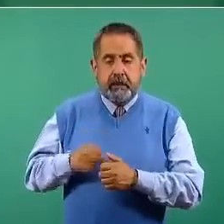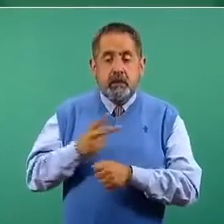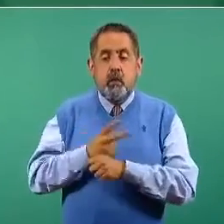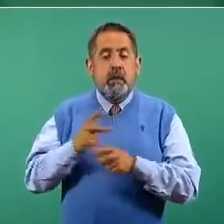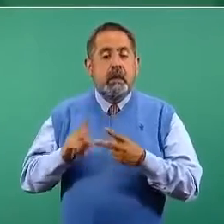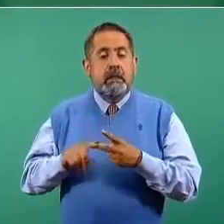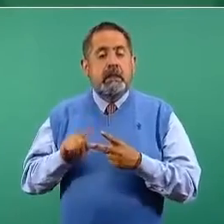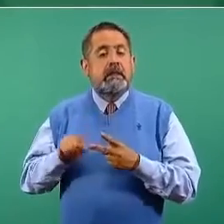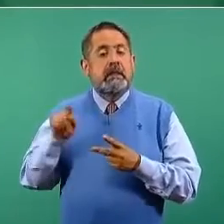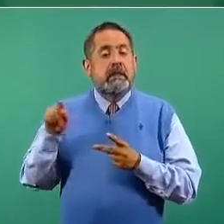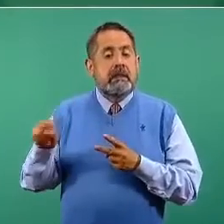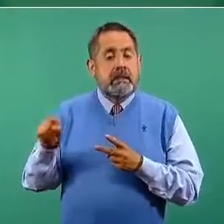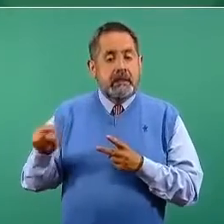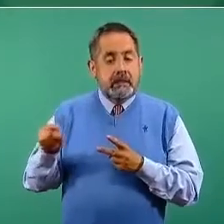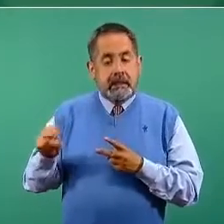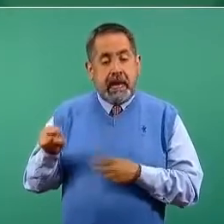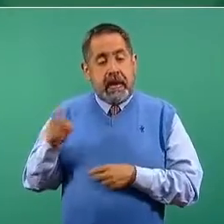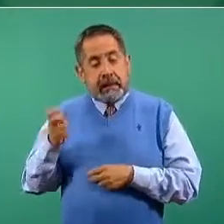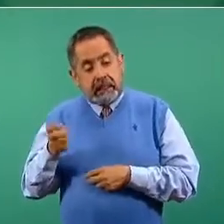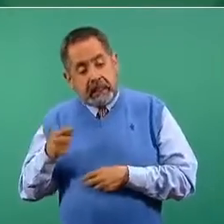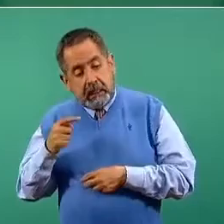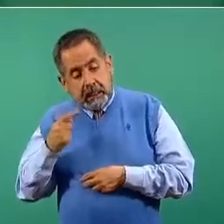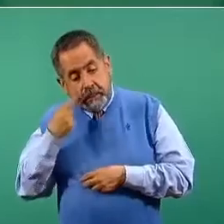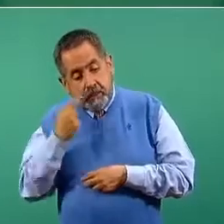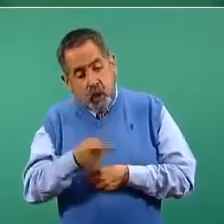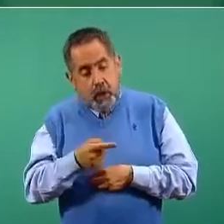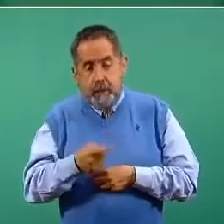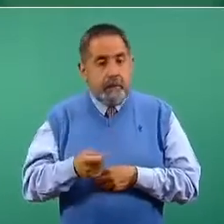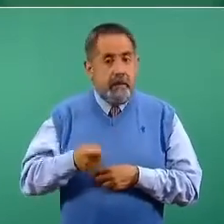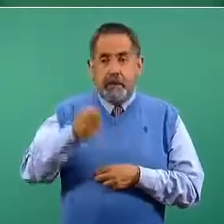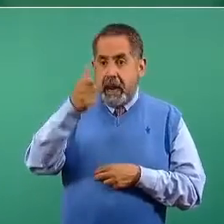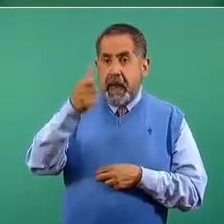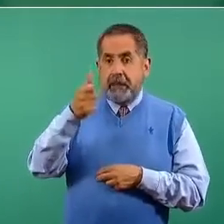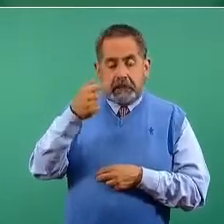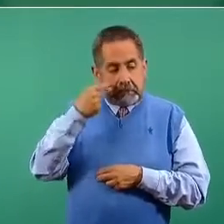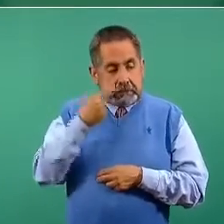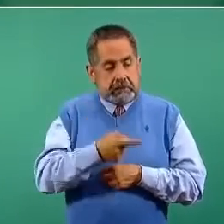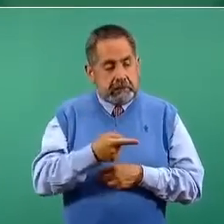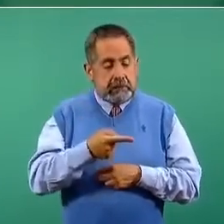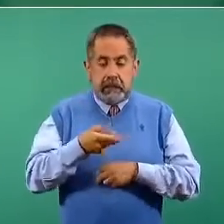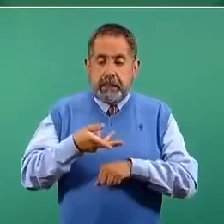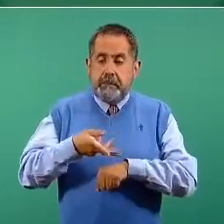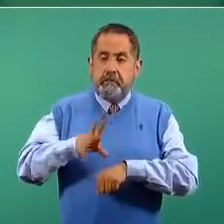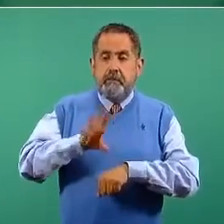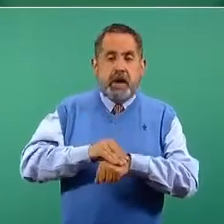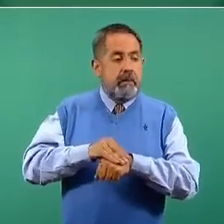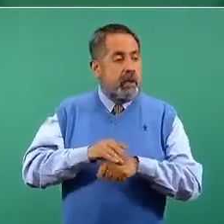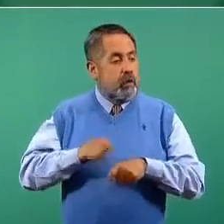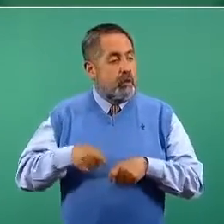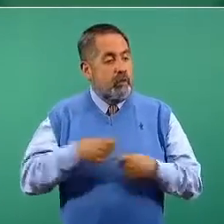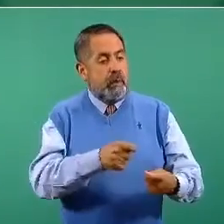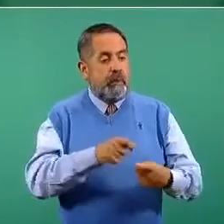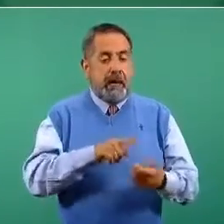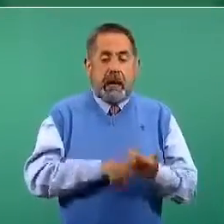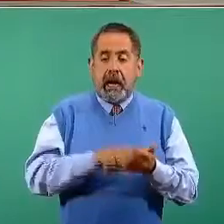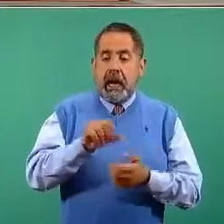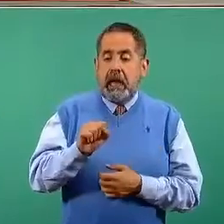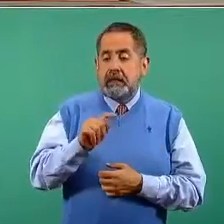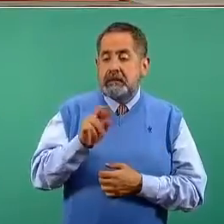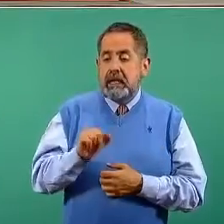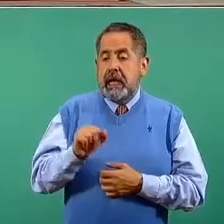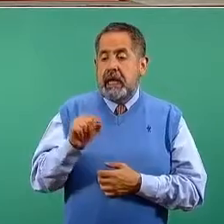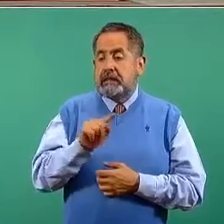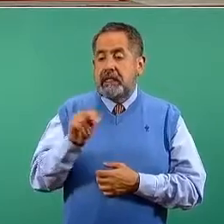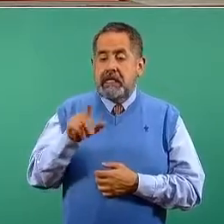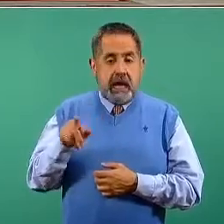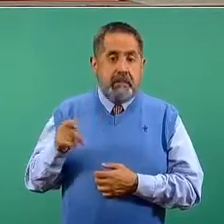la agencia que dio el primer registro o autorización de uso de emergencias a esta vacuna.